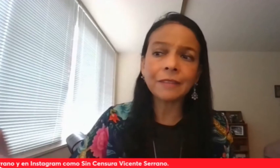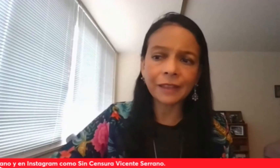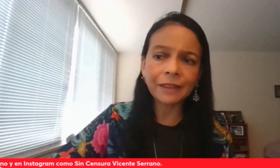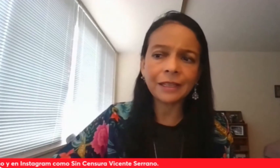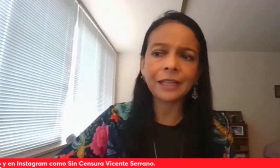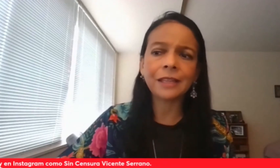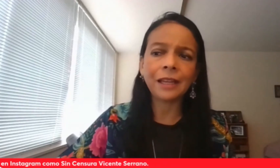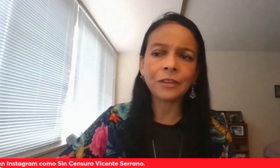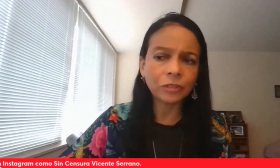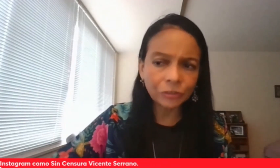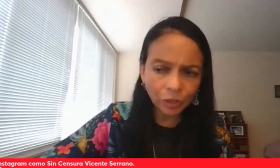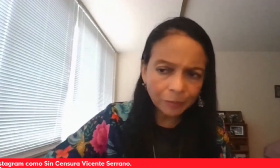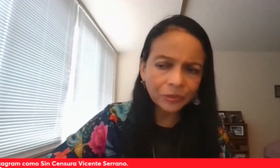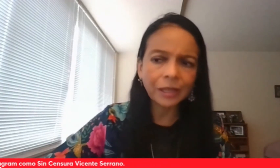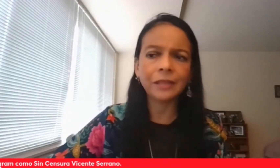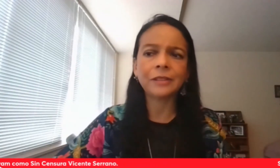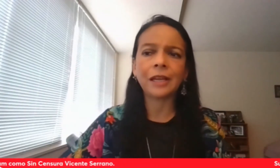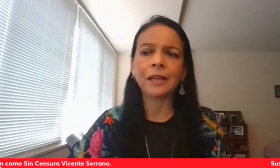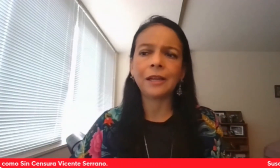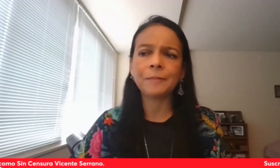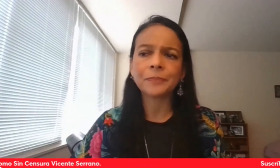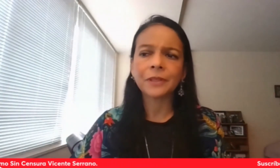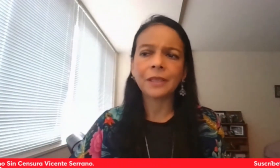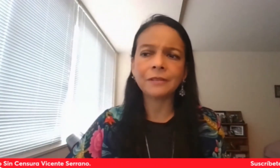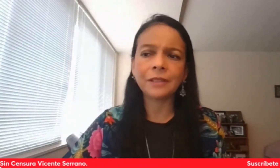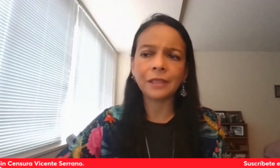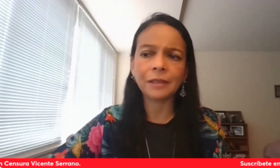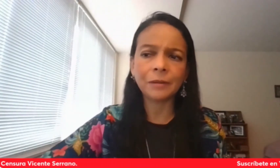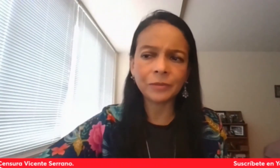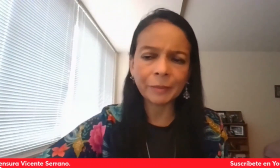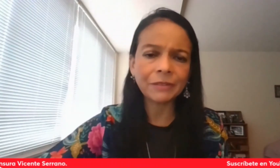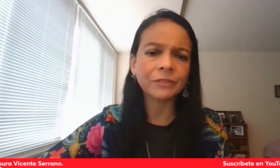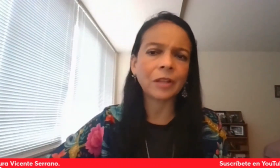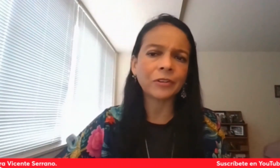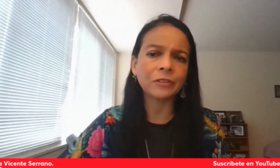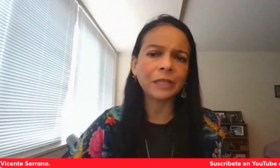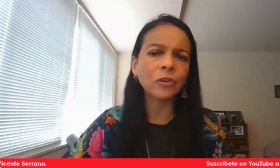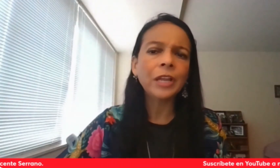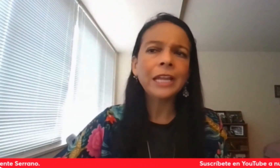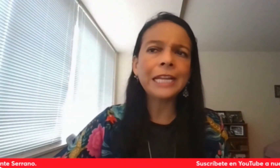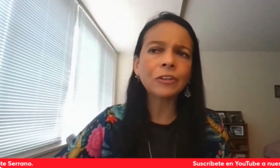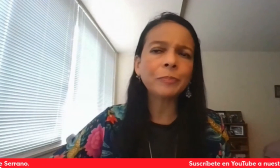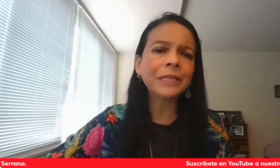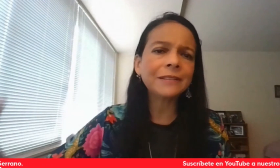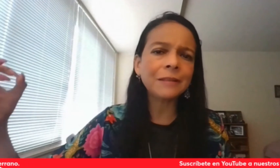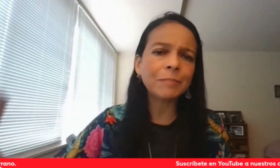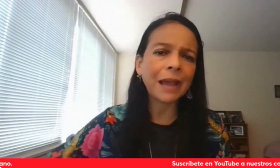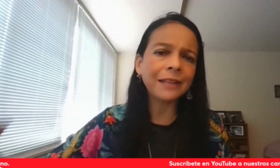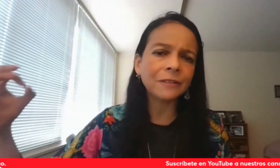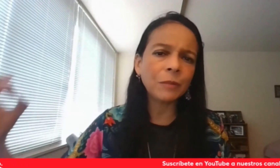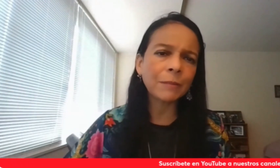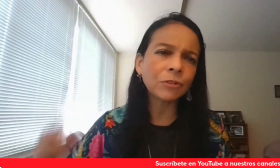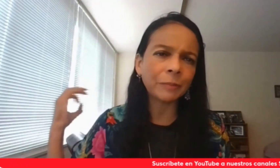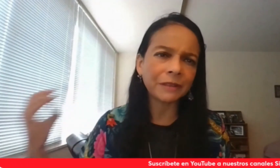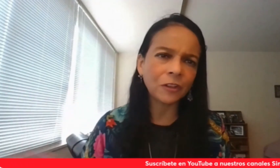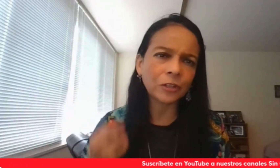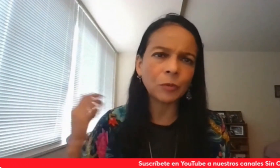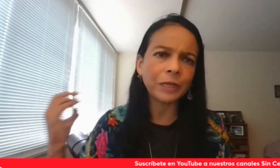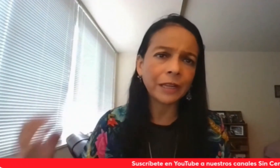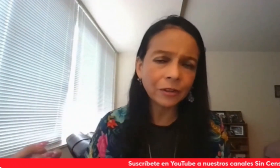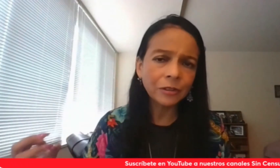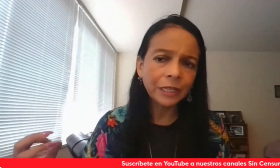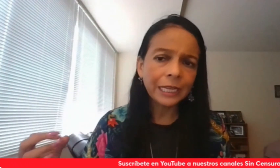la entrada directa. Donald Trump se ha manifestado al respecto, y los principales miembros del